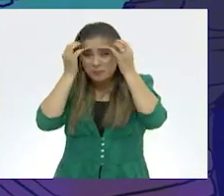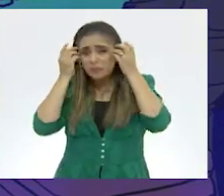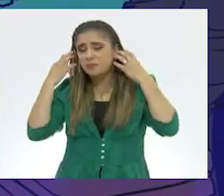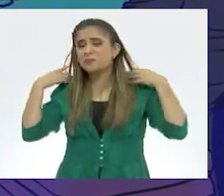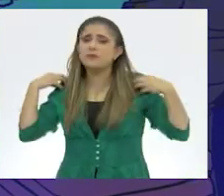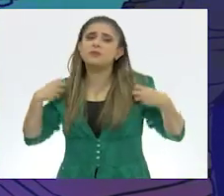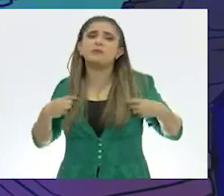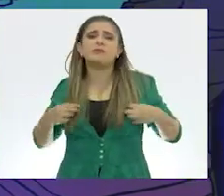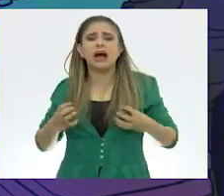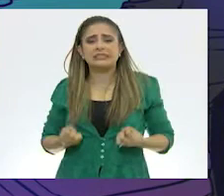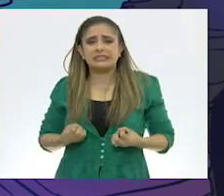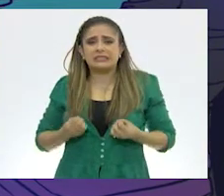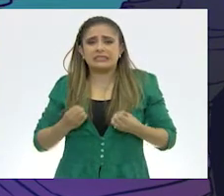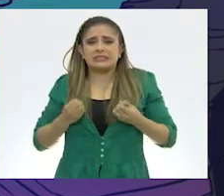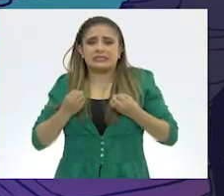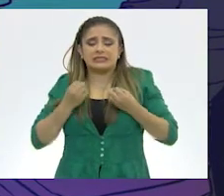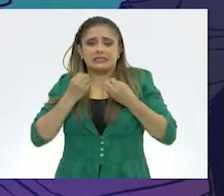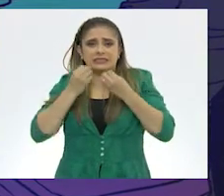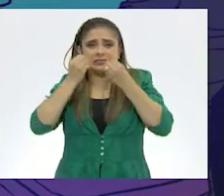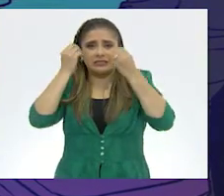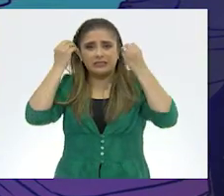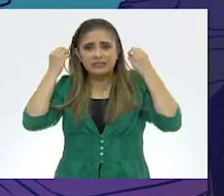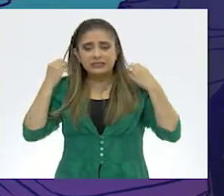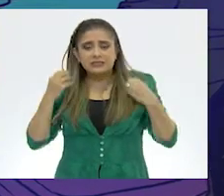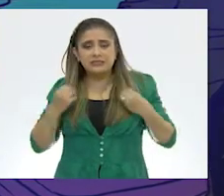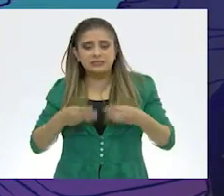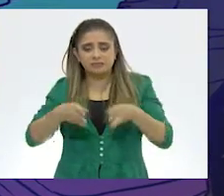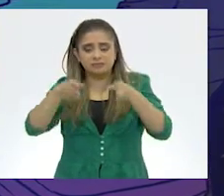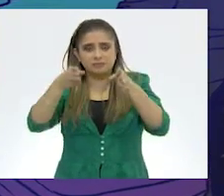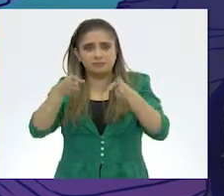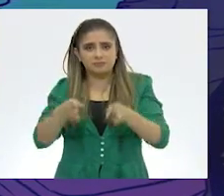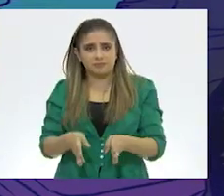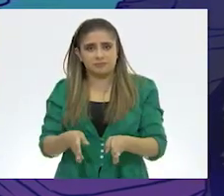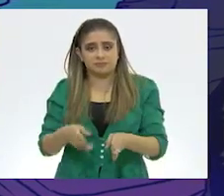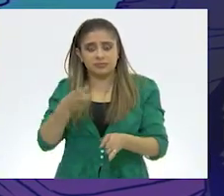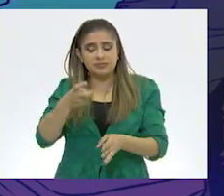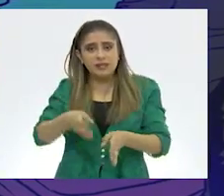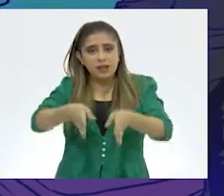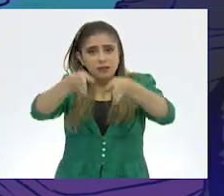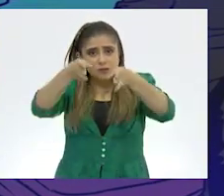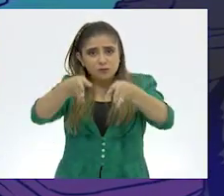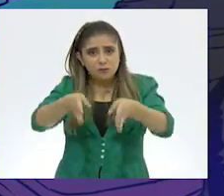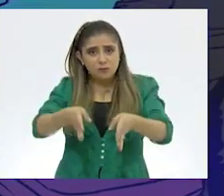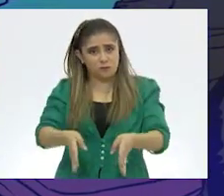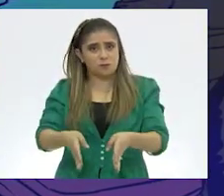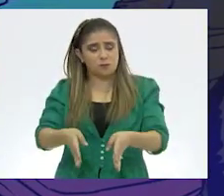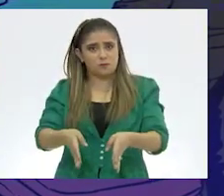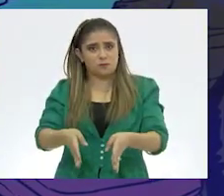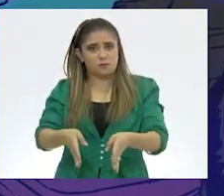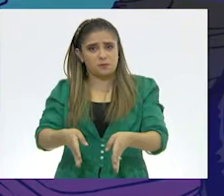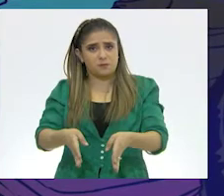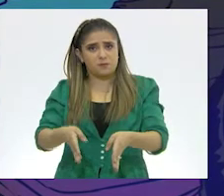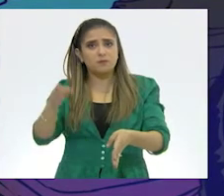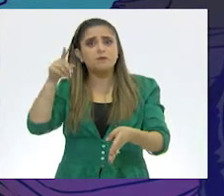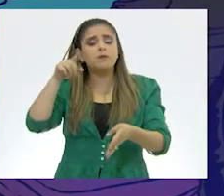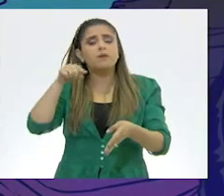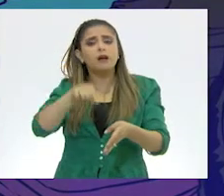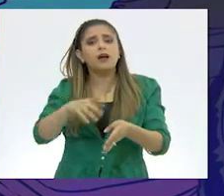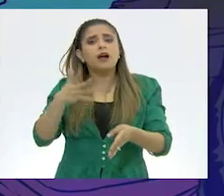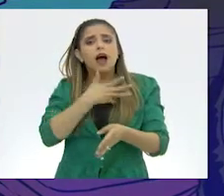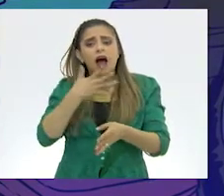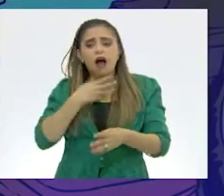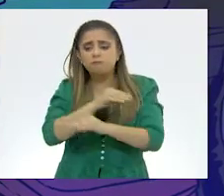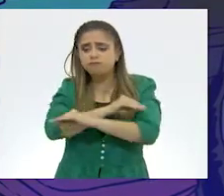espaldas y nos van destruyendo lentamente. Esas tumbas ignominiosas, endebles, en cuya superficie